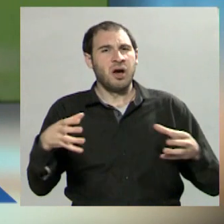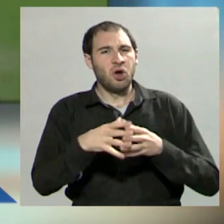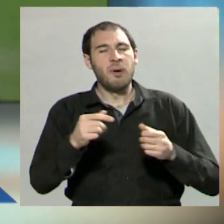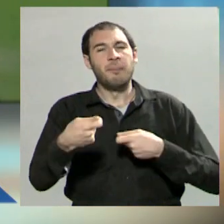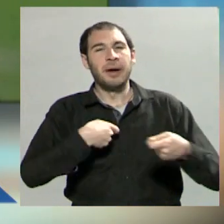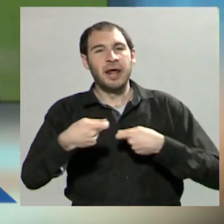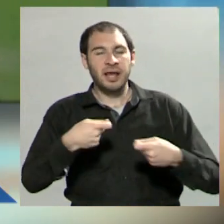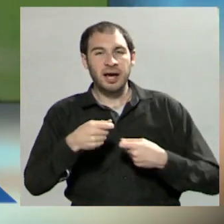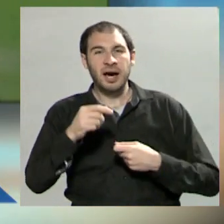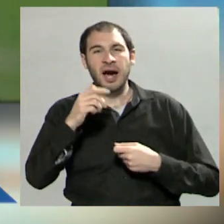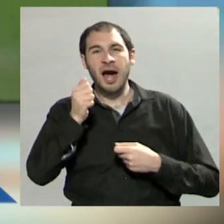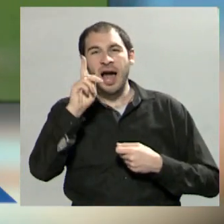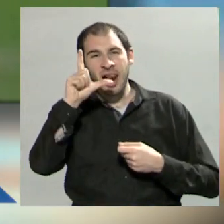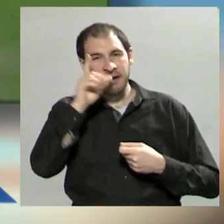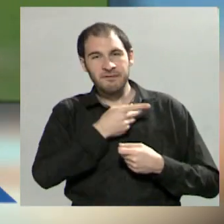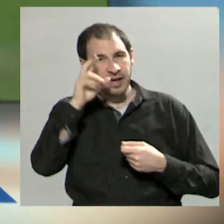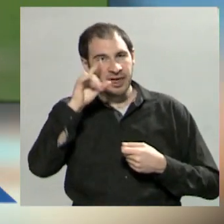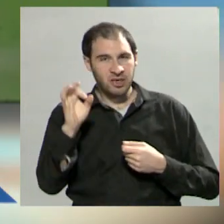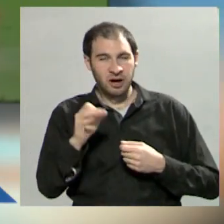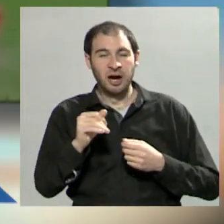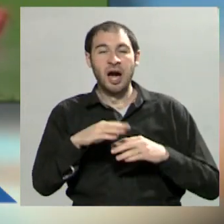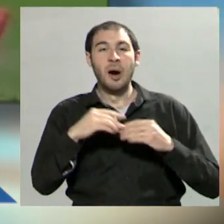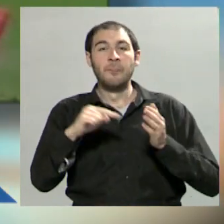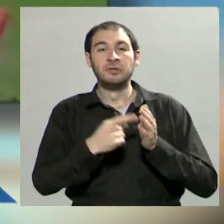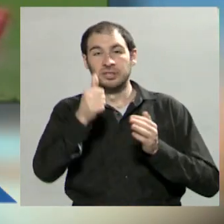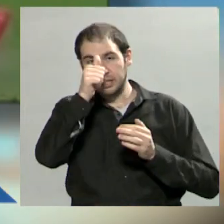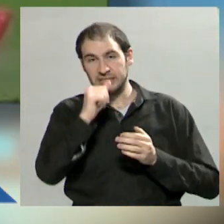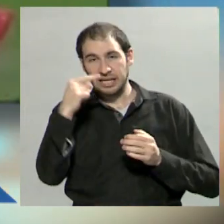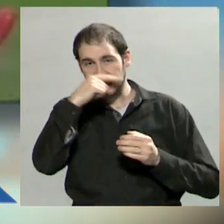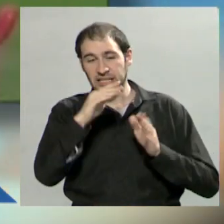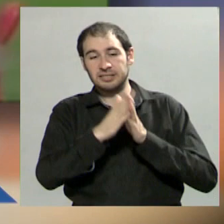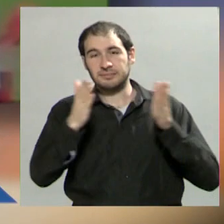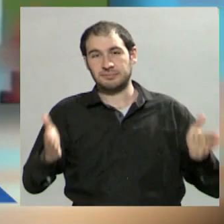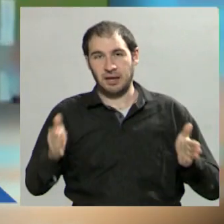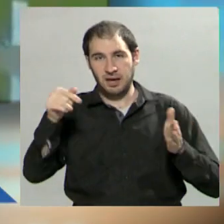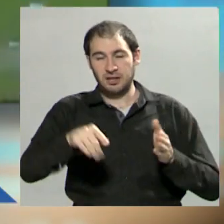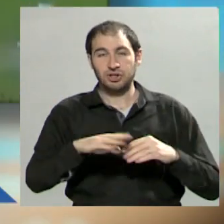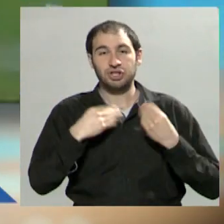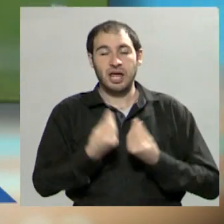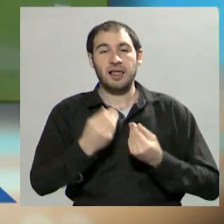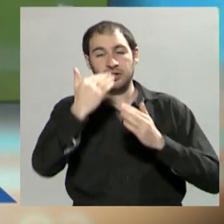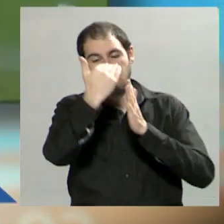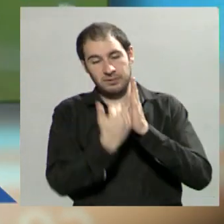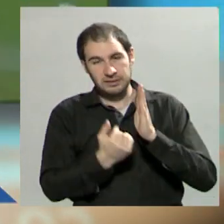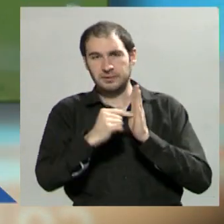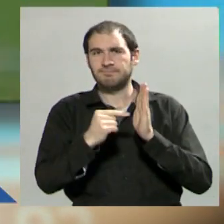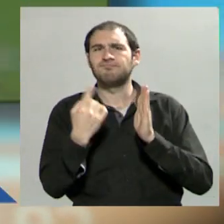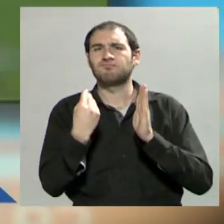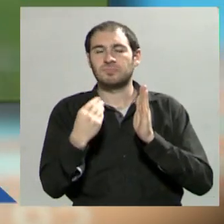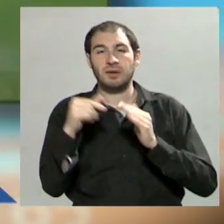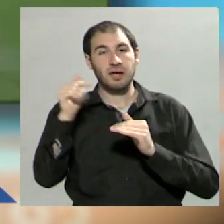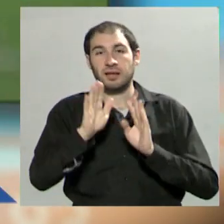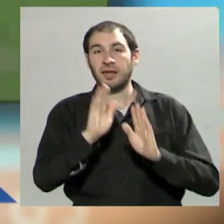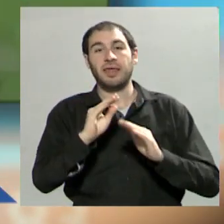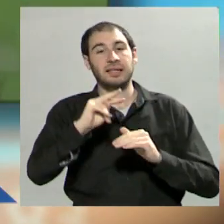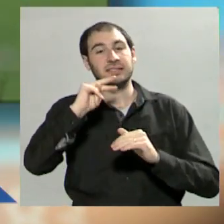dirige Alfredo Jesús Berti, 67 puntos a lo largo de este año en la categoría, lo que significó mantenerse